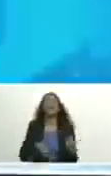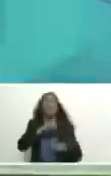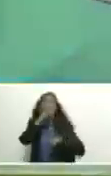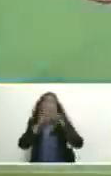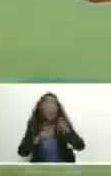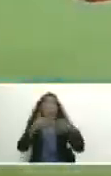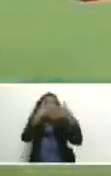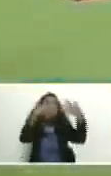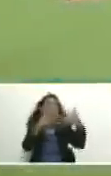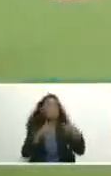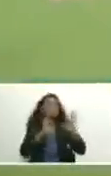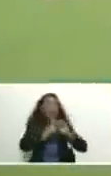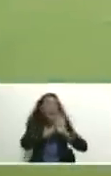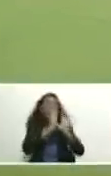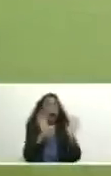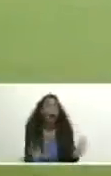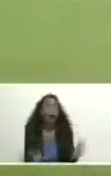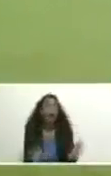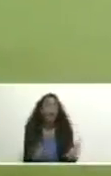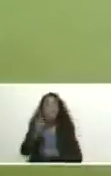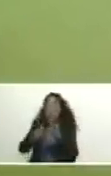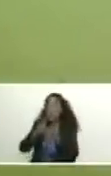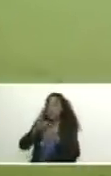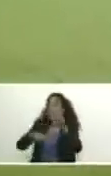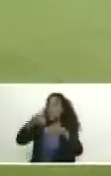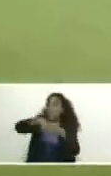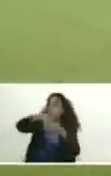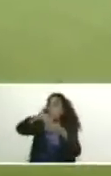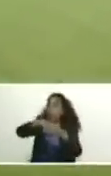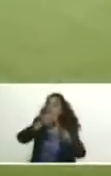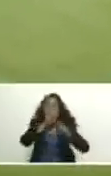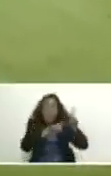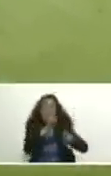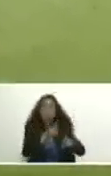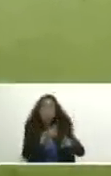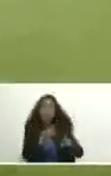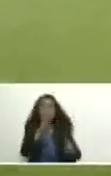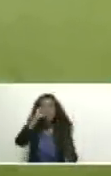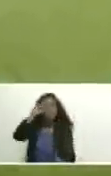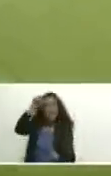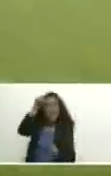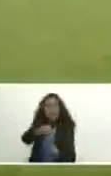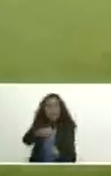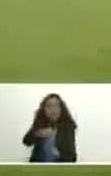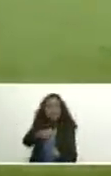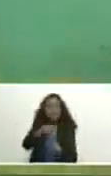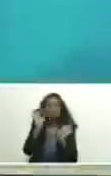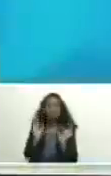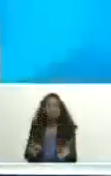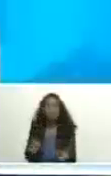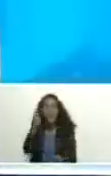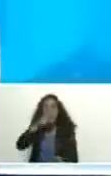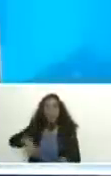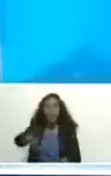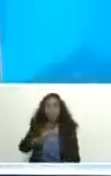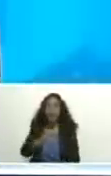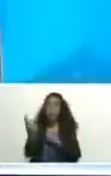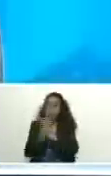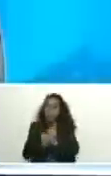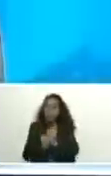preguntas en ese referendo consultivo que vayan directamente, que el pueblo nos